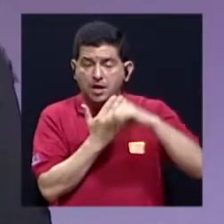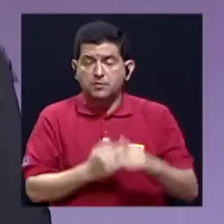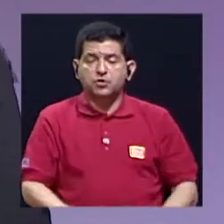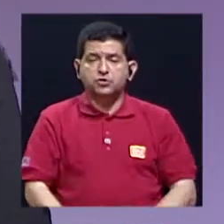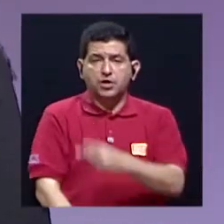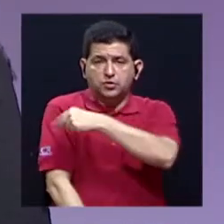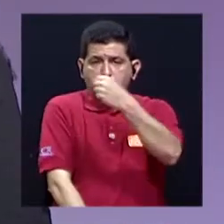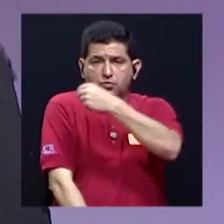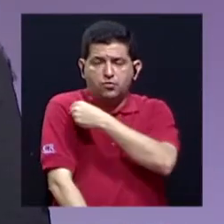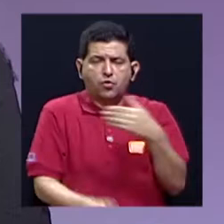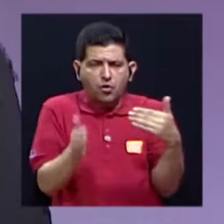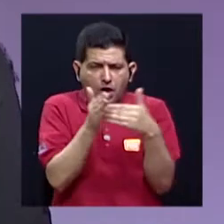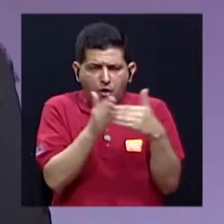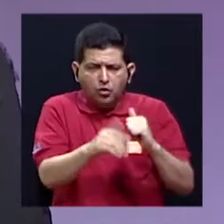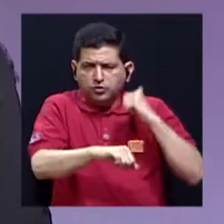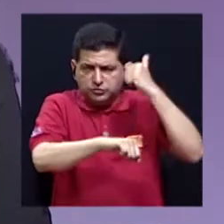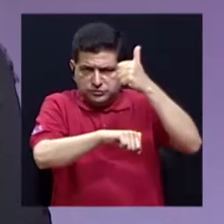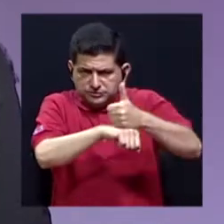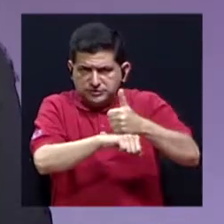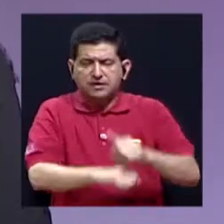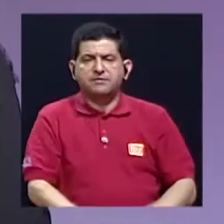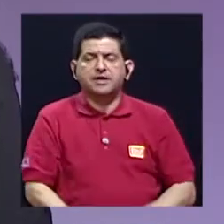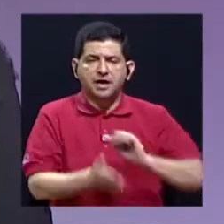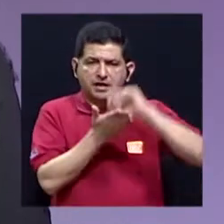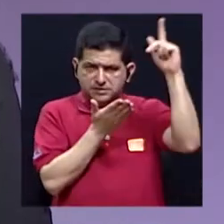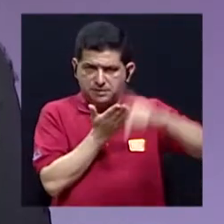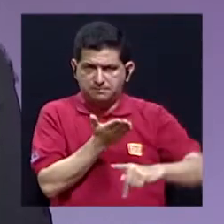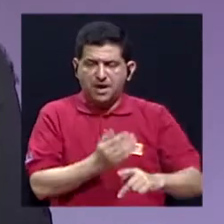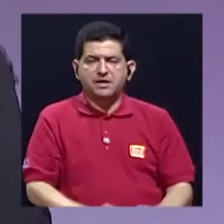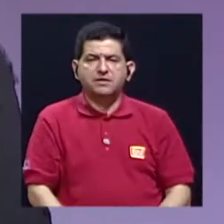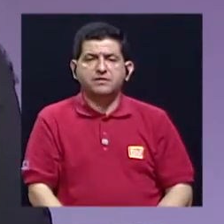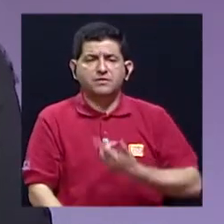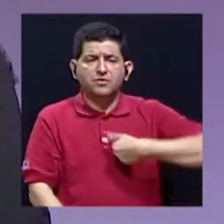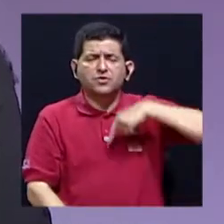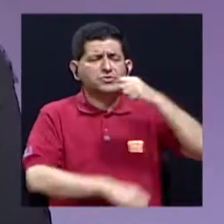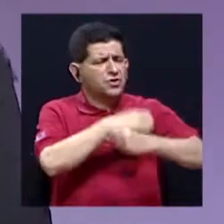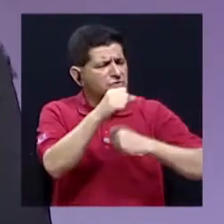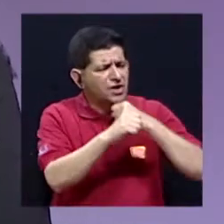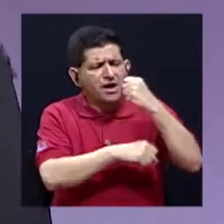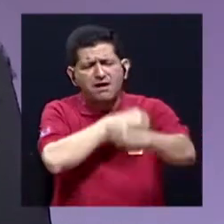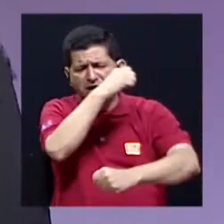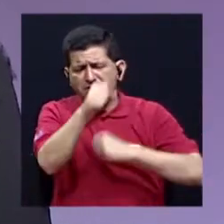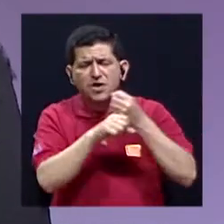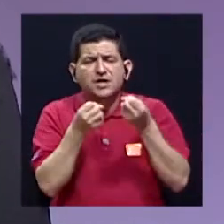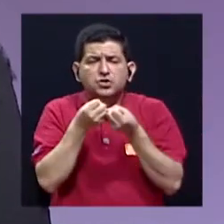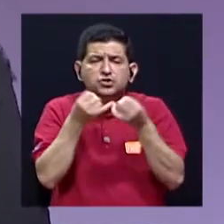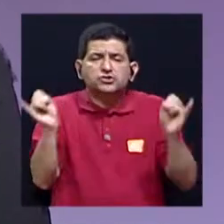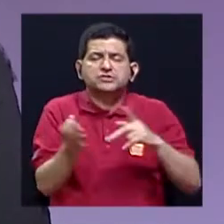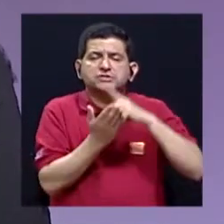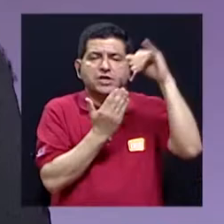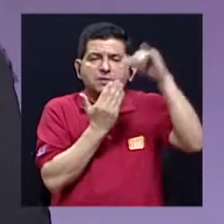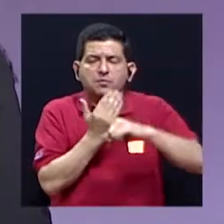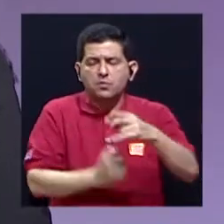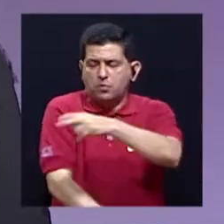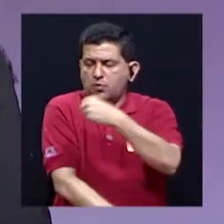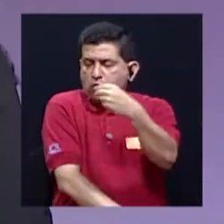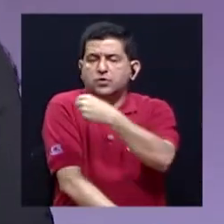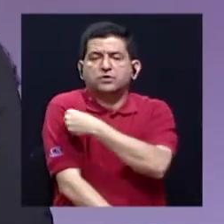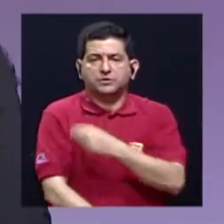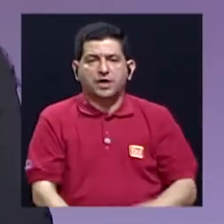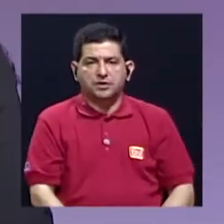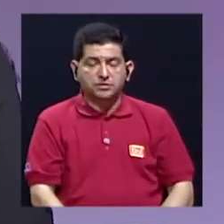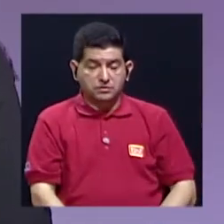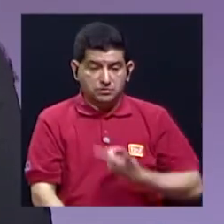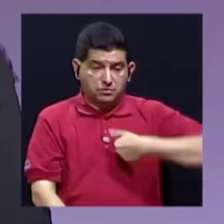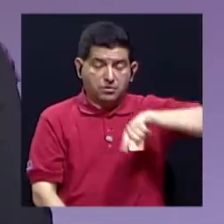Cruz Roja, de rehabilitarla, de traer la Cruz Roja a Montes de Oca. Habíamos estado muchos años sin el proyecto Cruz Roja y nos dimos a